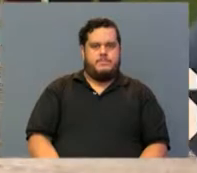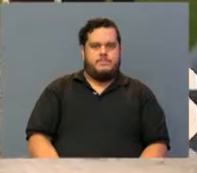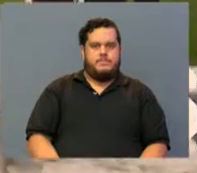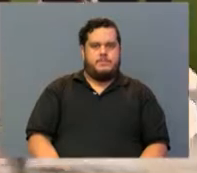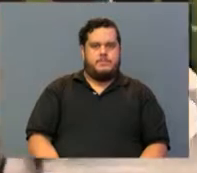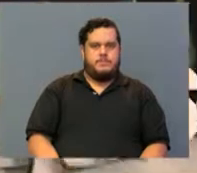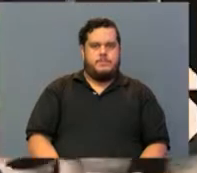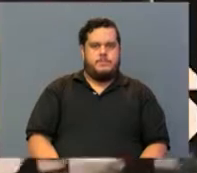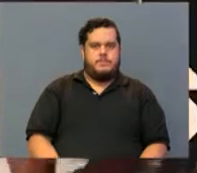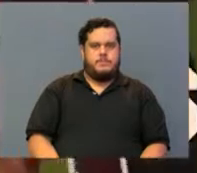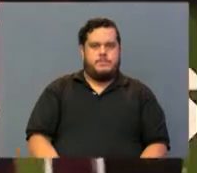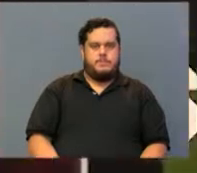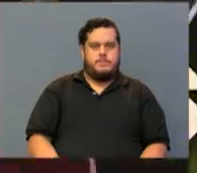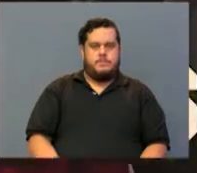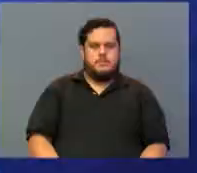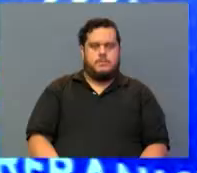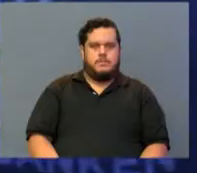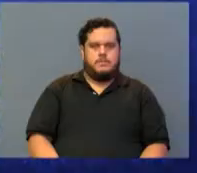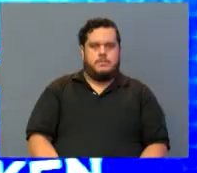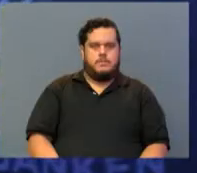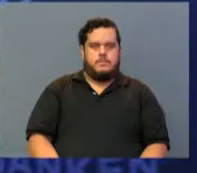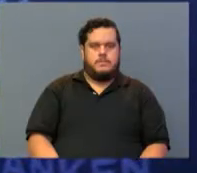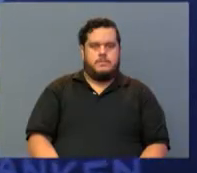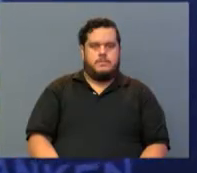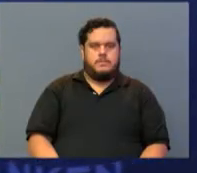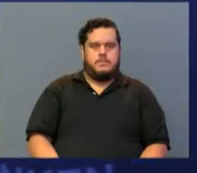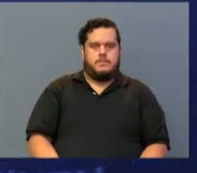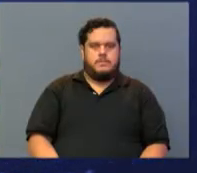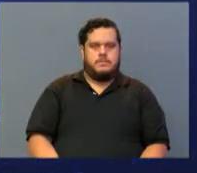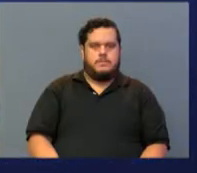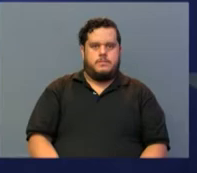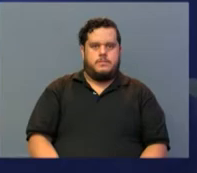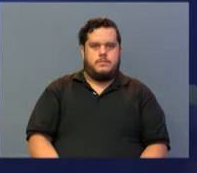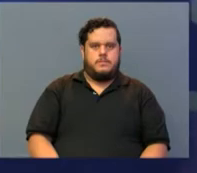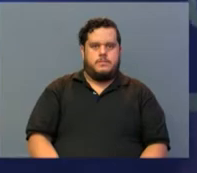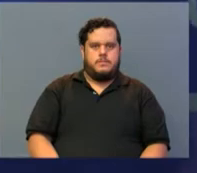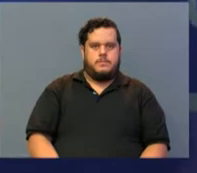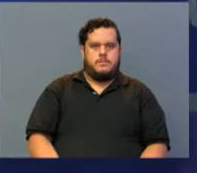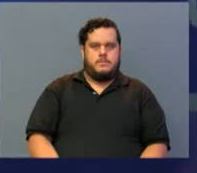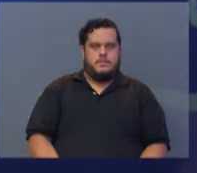Cristian Bolaños, capitán del Deportivo Saprissa, levanta la copa.